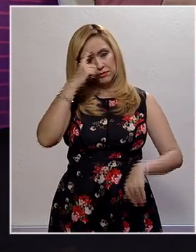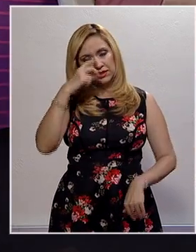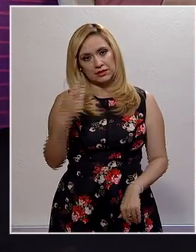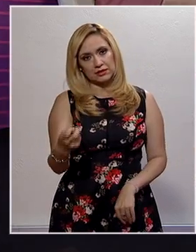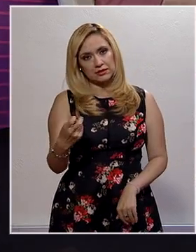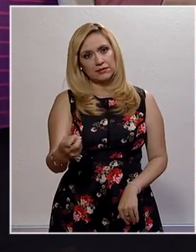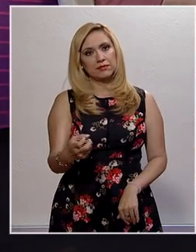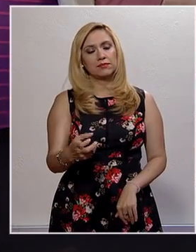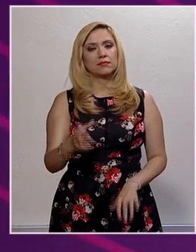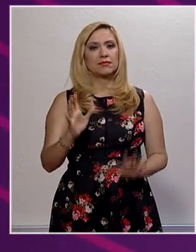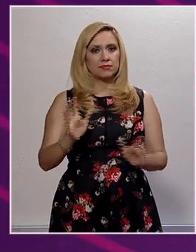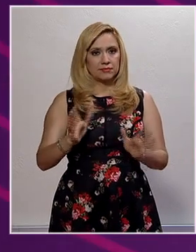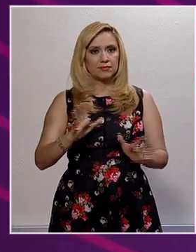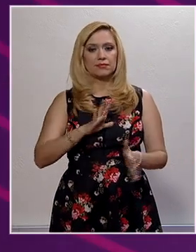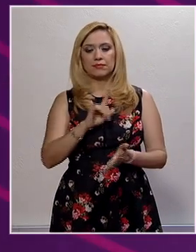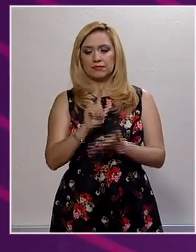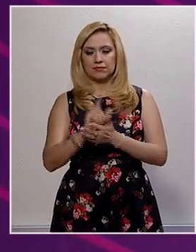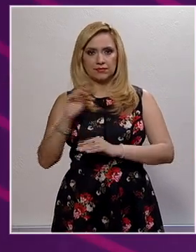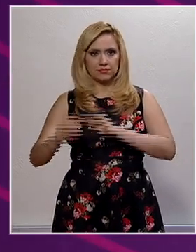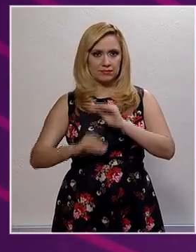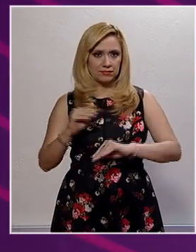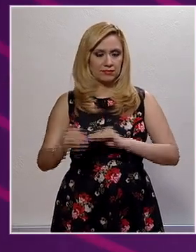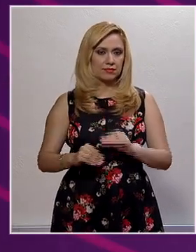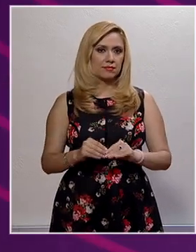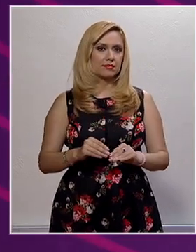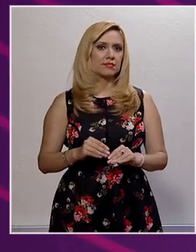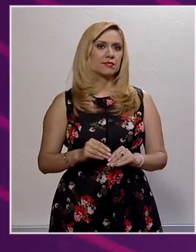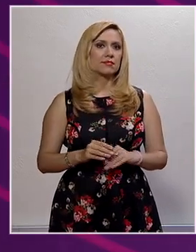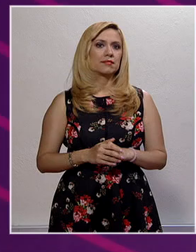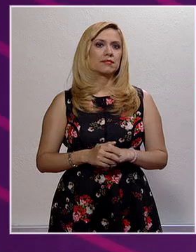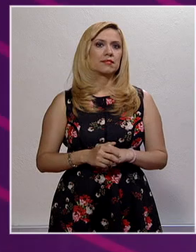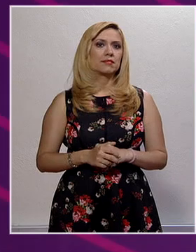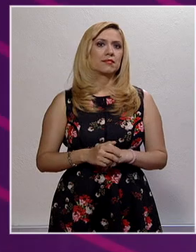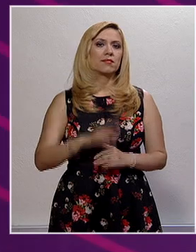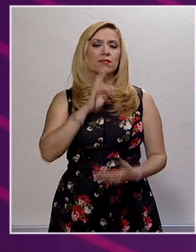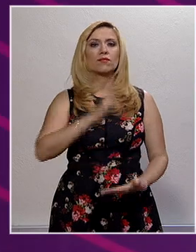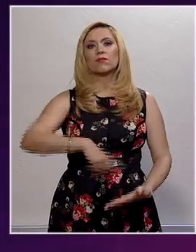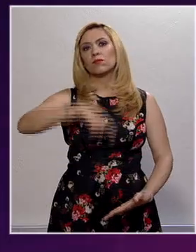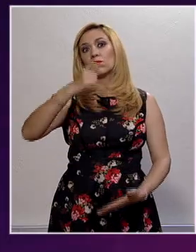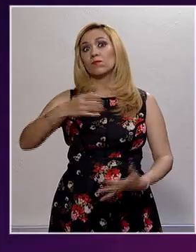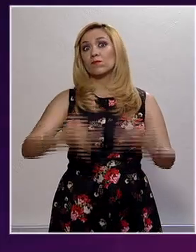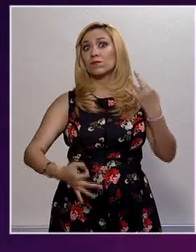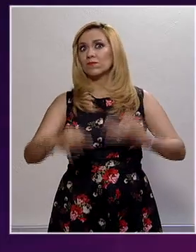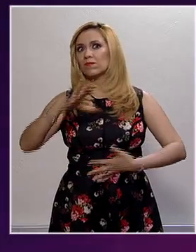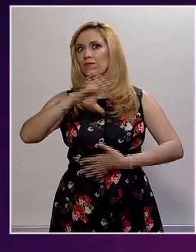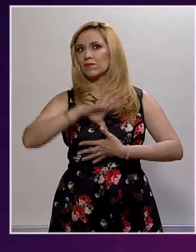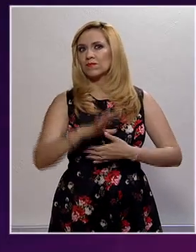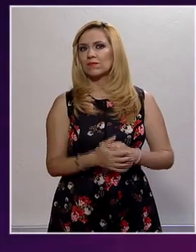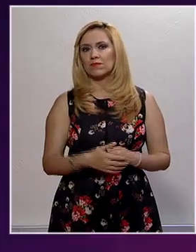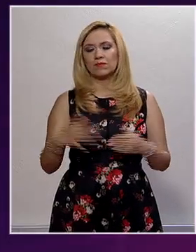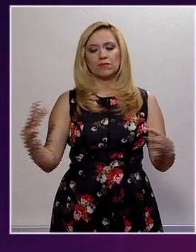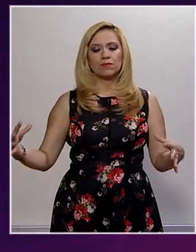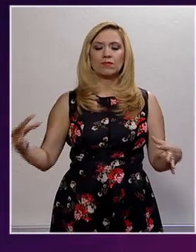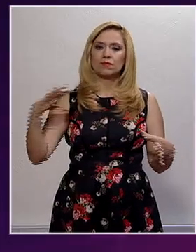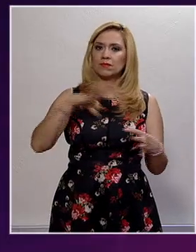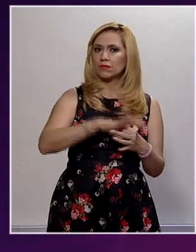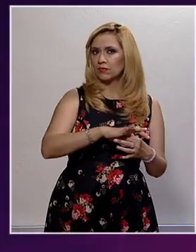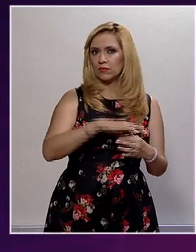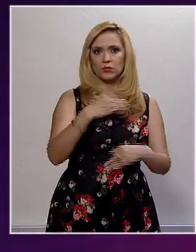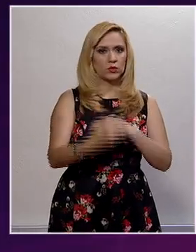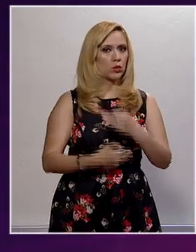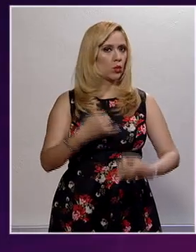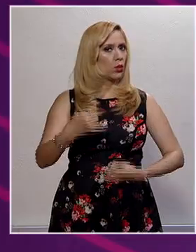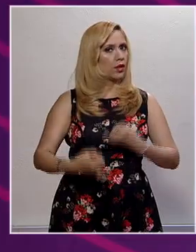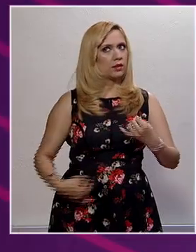ya tenemos el andamiaje jurídico, ¿no? Porque además cabe recordar que pues, las sentencias de la Corte Interamericana son vinculantes para todos los